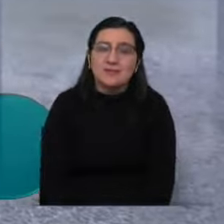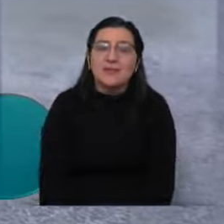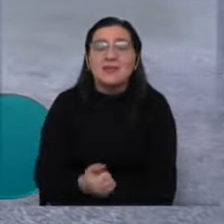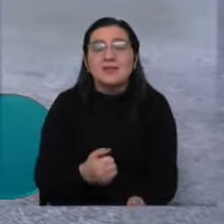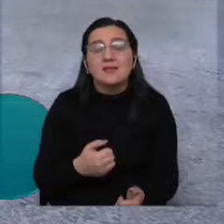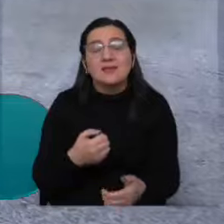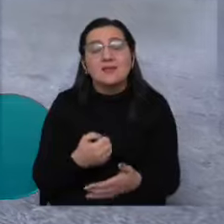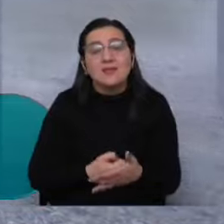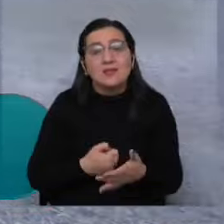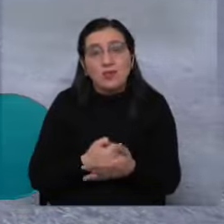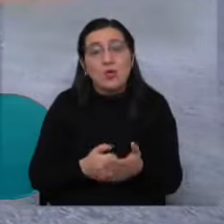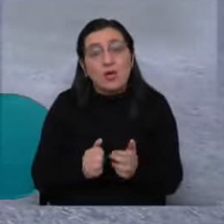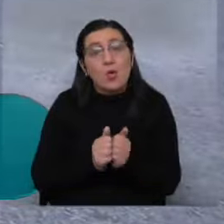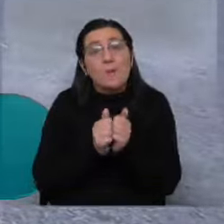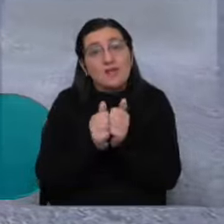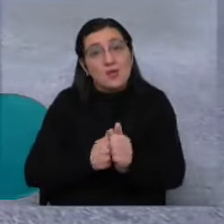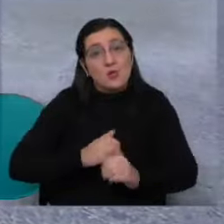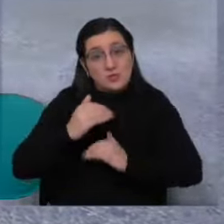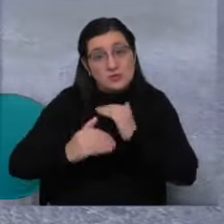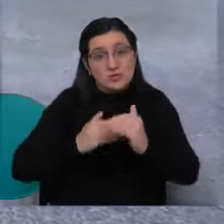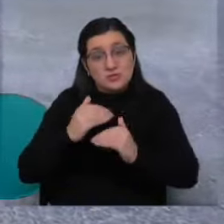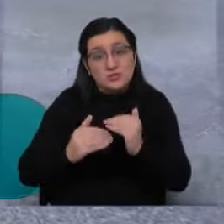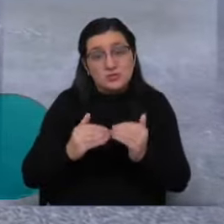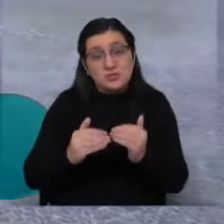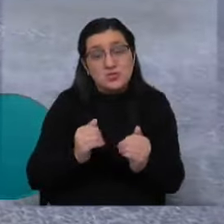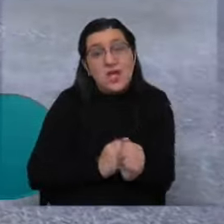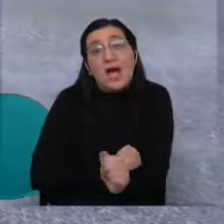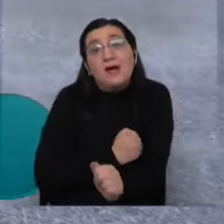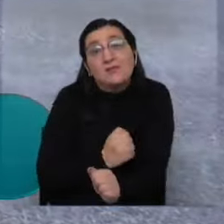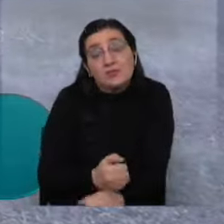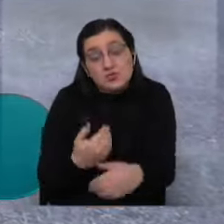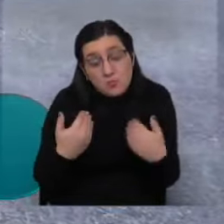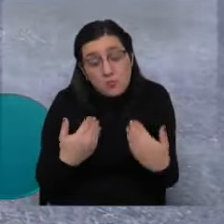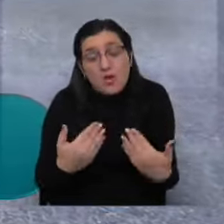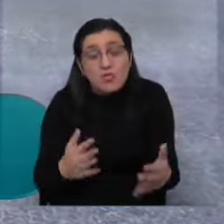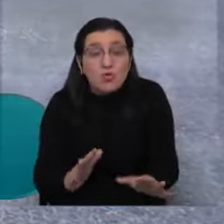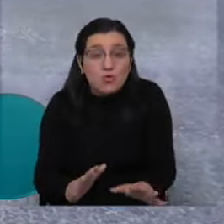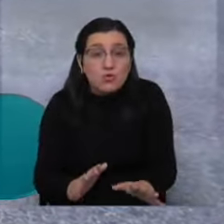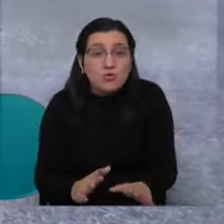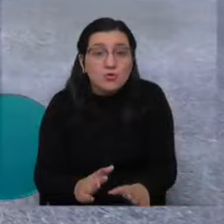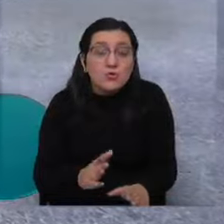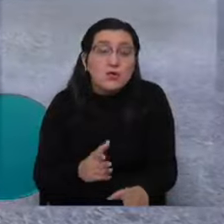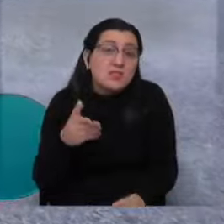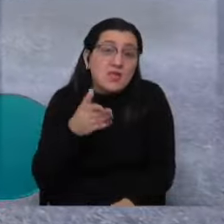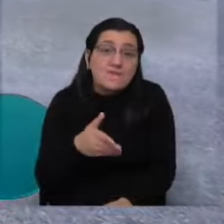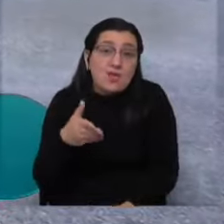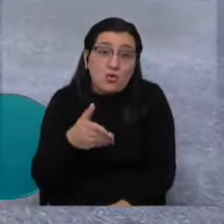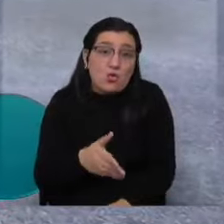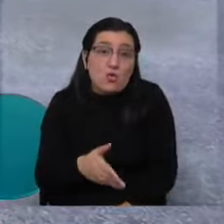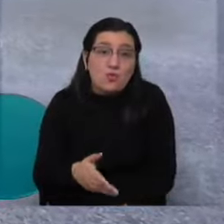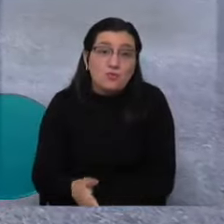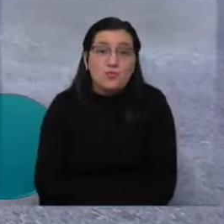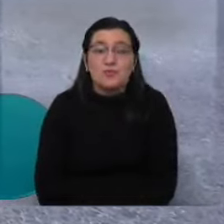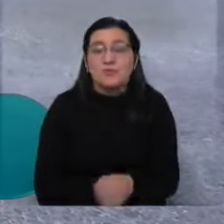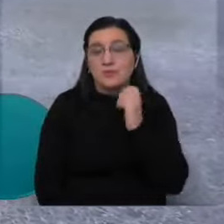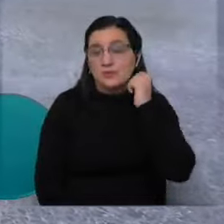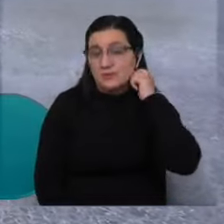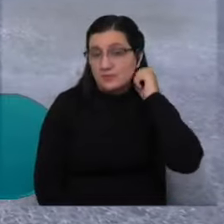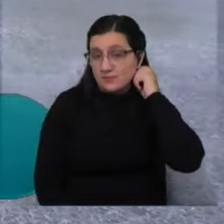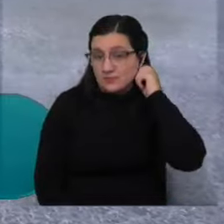acompañar en los procesos Y tratar hasta donde puedo de de Si se quiere de de intervenir Pero pero bueno creo